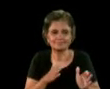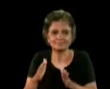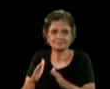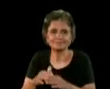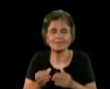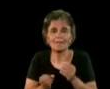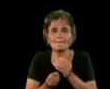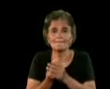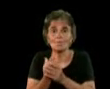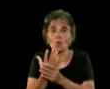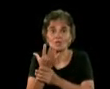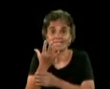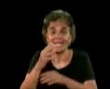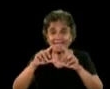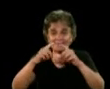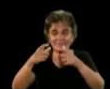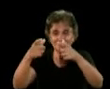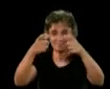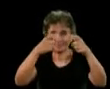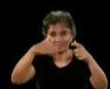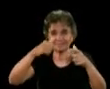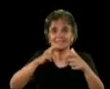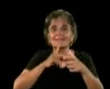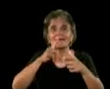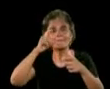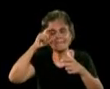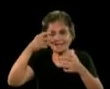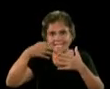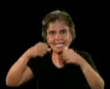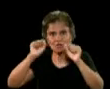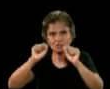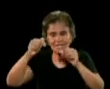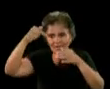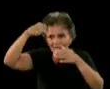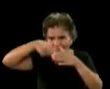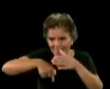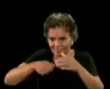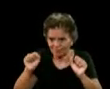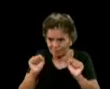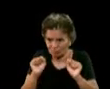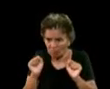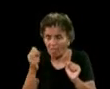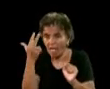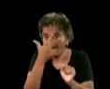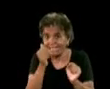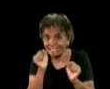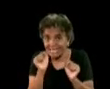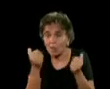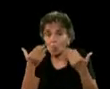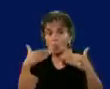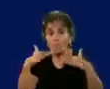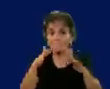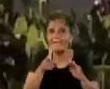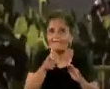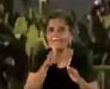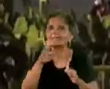nuevo volcán en Marte que podría esconder un glaciar. El cráter tiene características que evidenciarían la presencia de